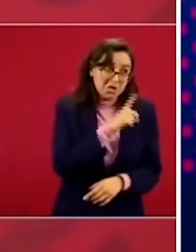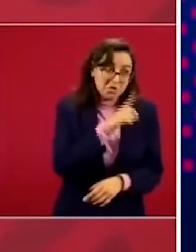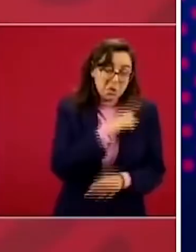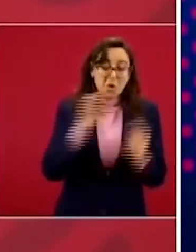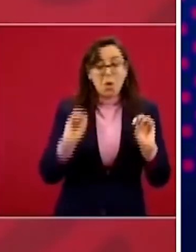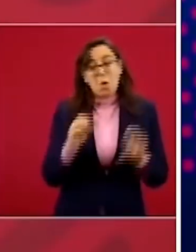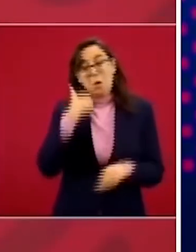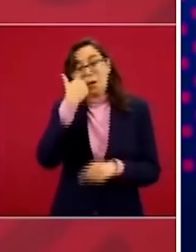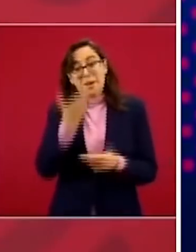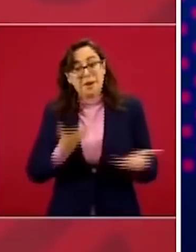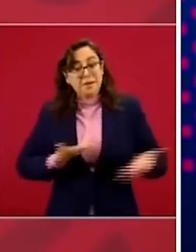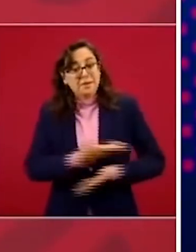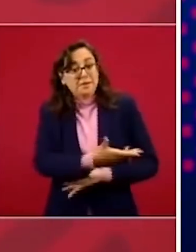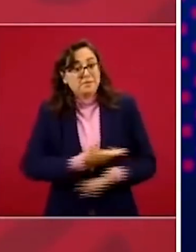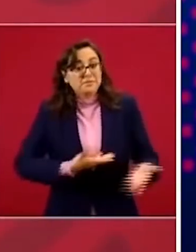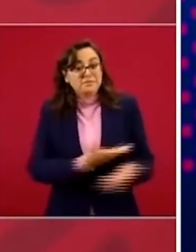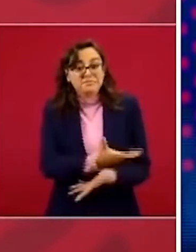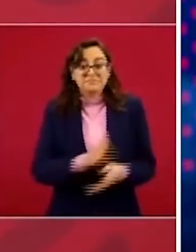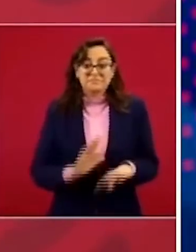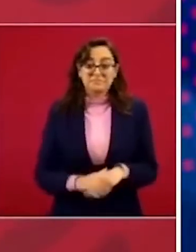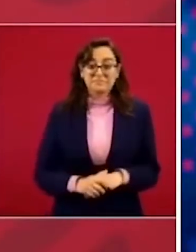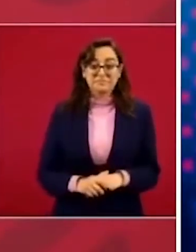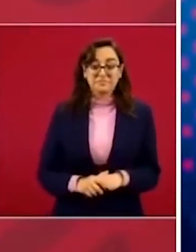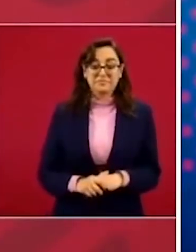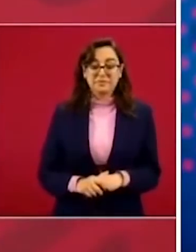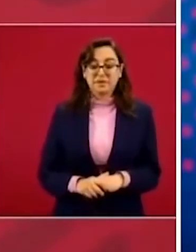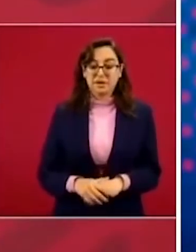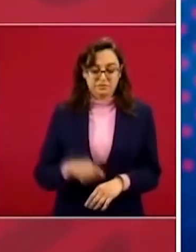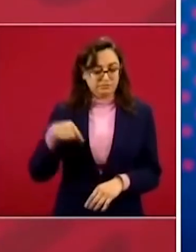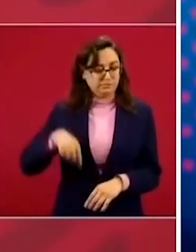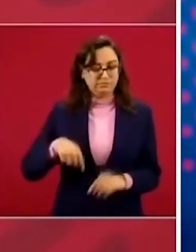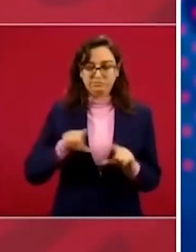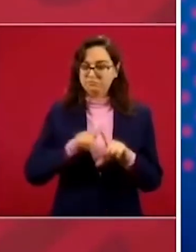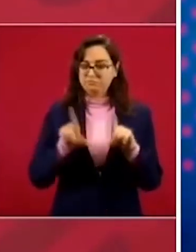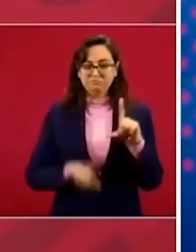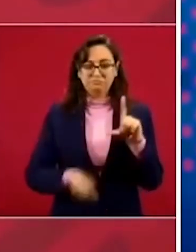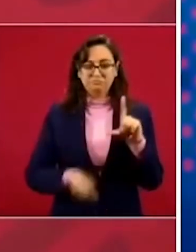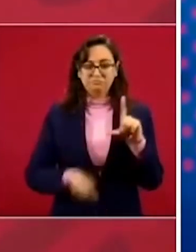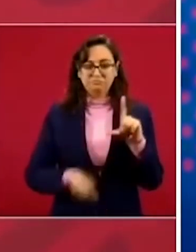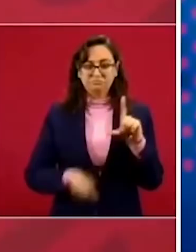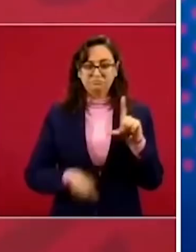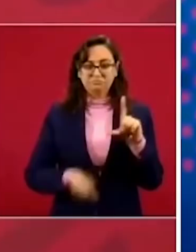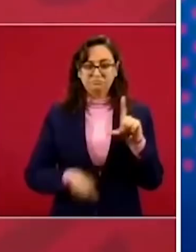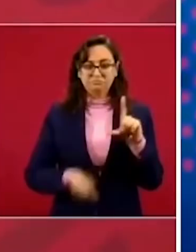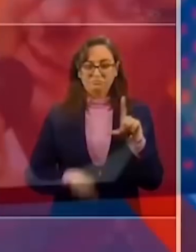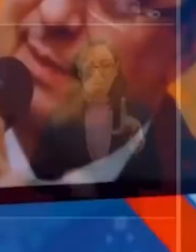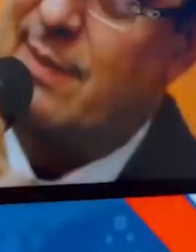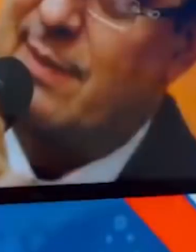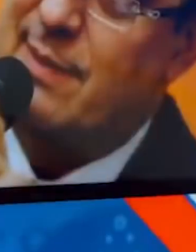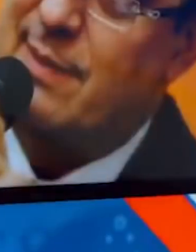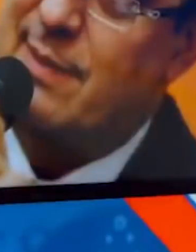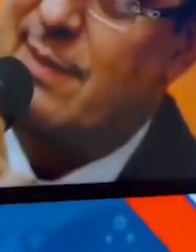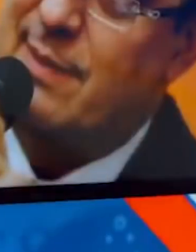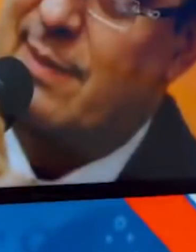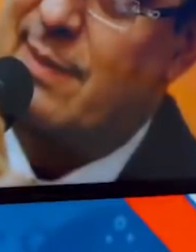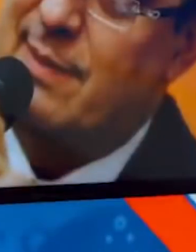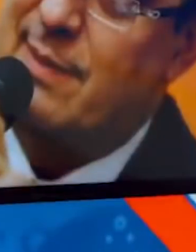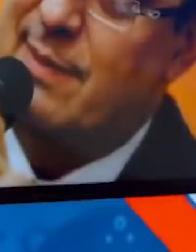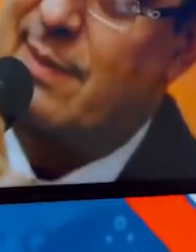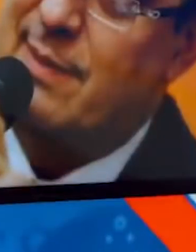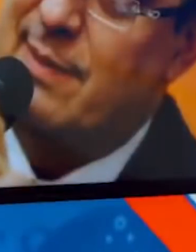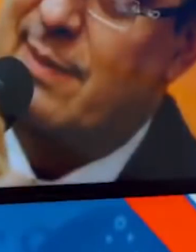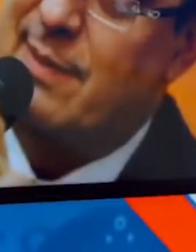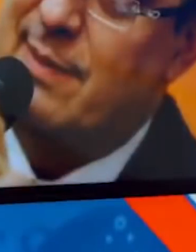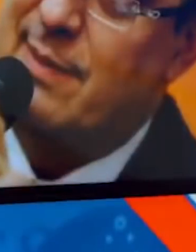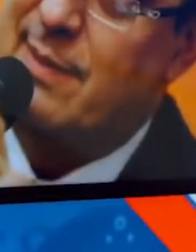México, no aceptamos, no nos parece correcto lo que se está... Pues mira, así